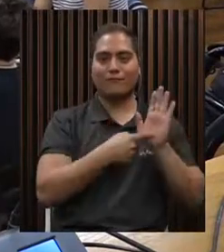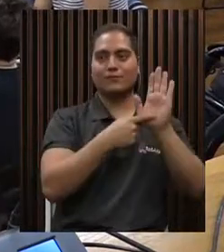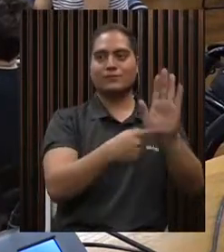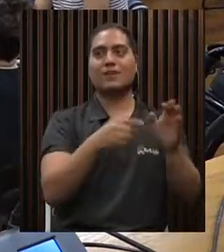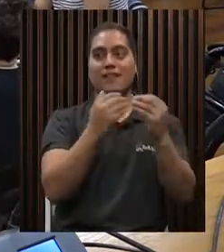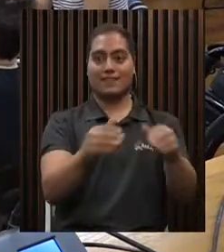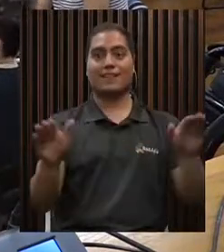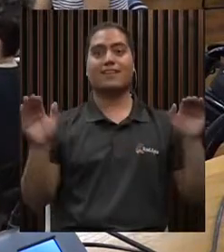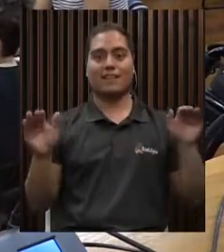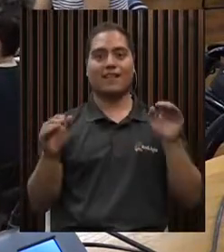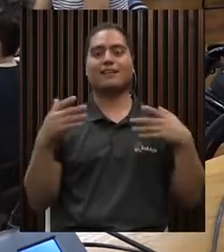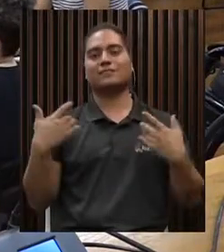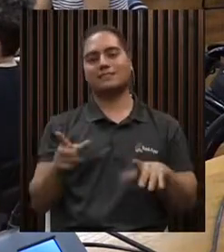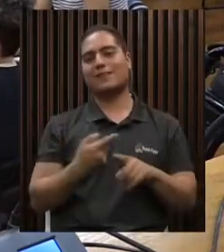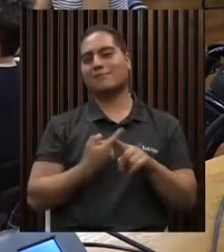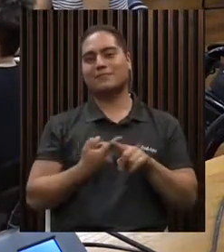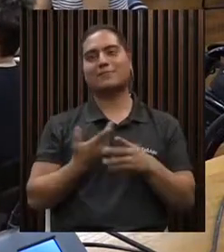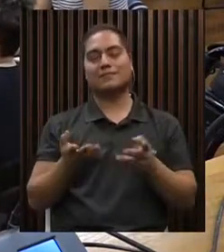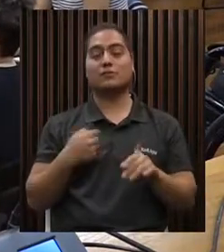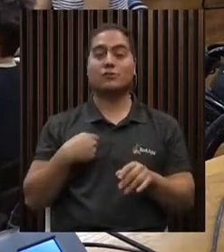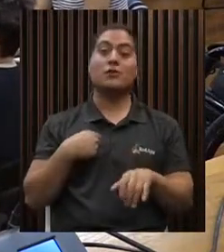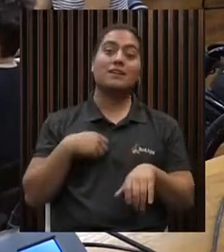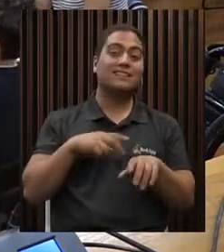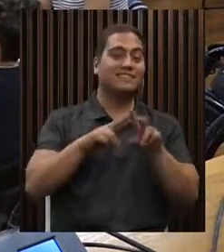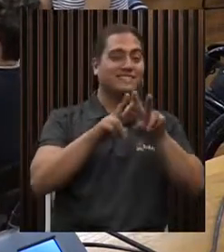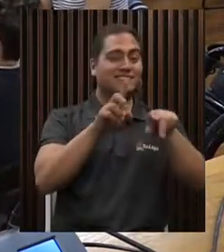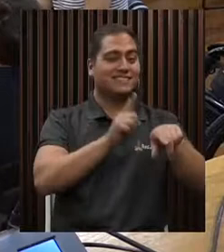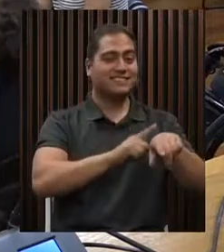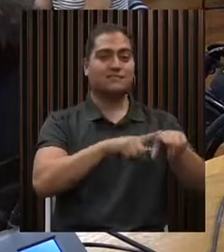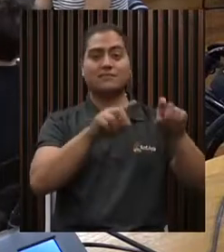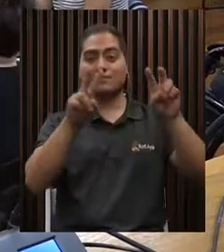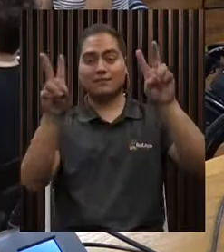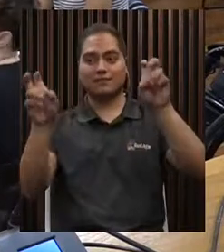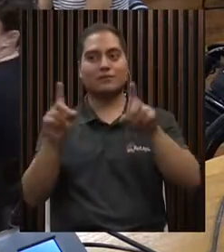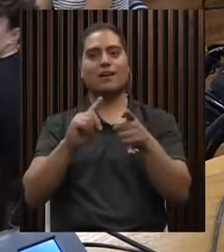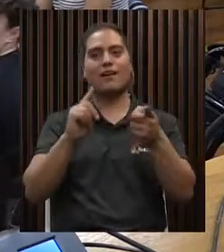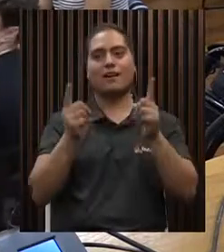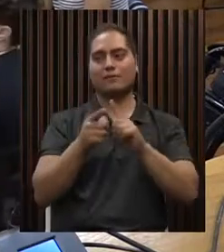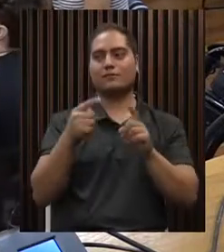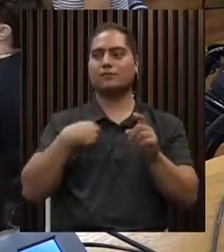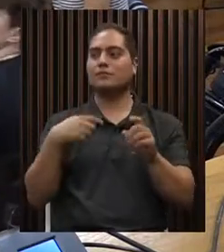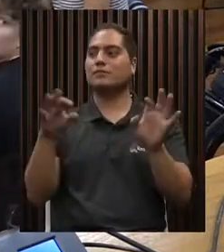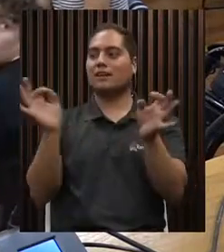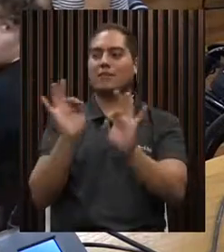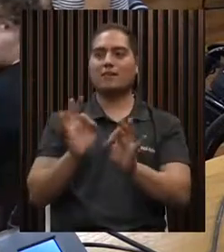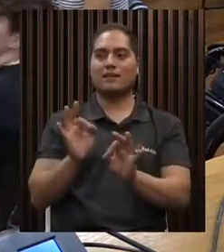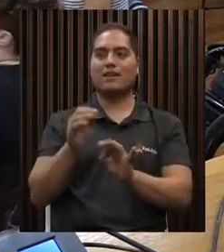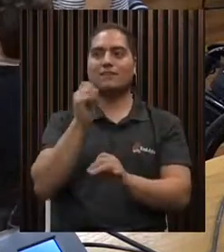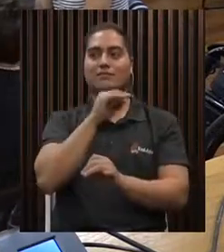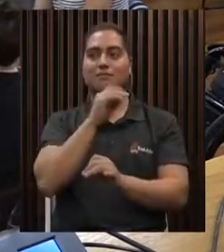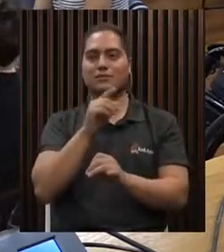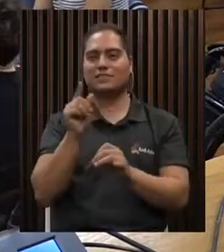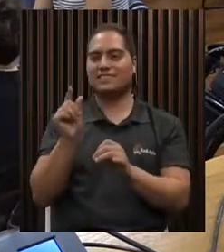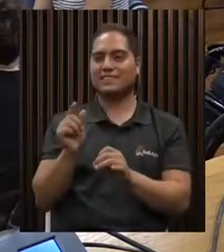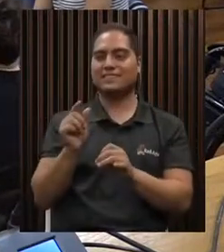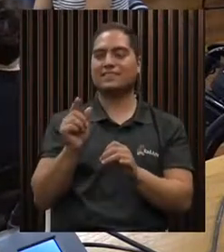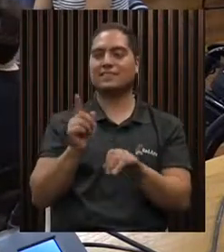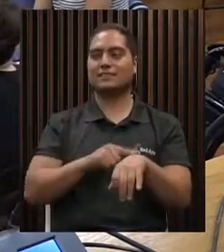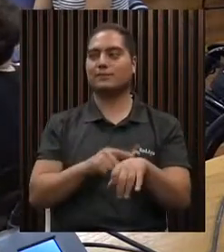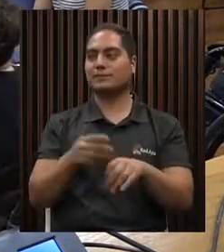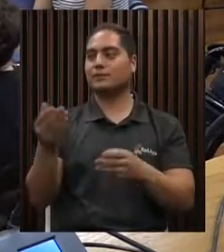al siguiente tema, por el tema del tiempo. Sí, va a describir rápidamente lo que viene ahora ya, porque estamos con el tiempo